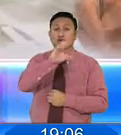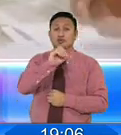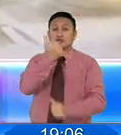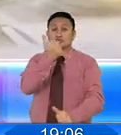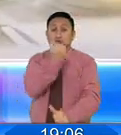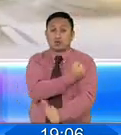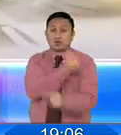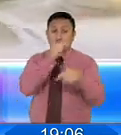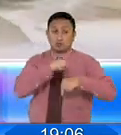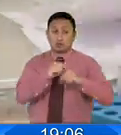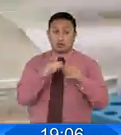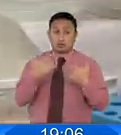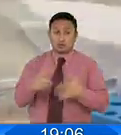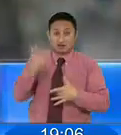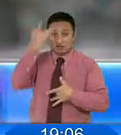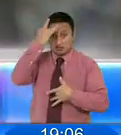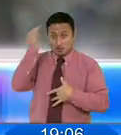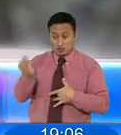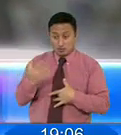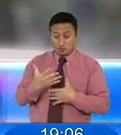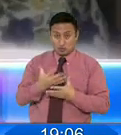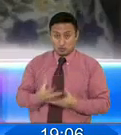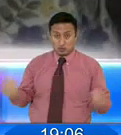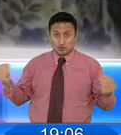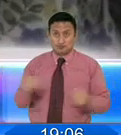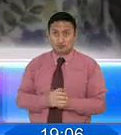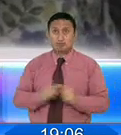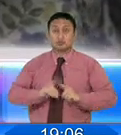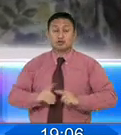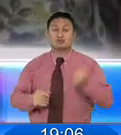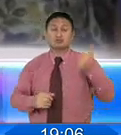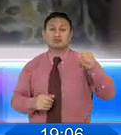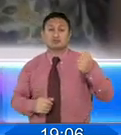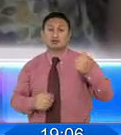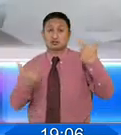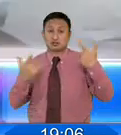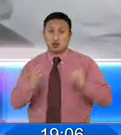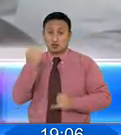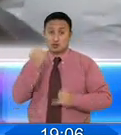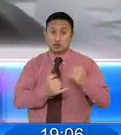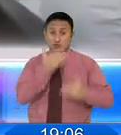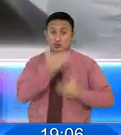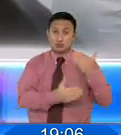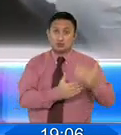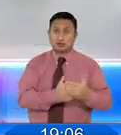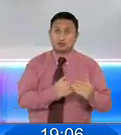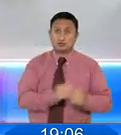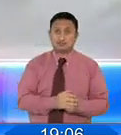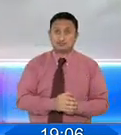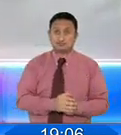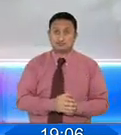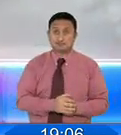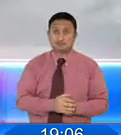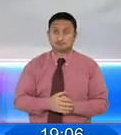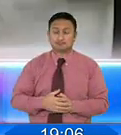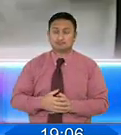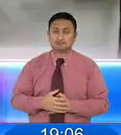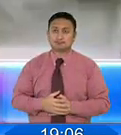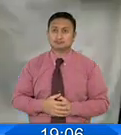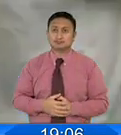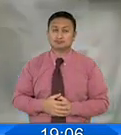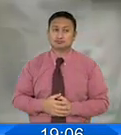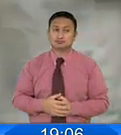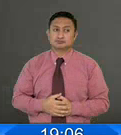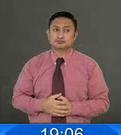la cura del coronavirus. Sin embargo, son 10 que están en la fase final, entre ellas Pfizer. Informó